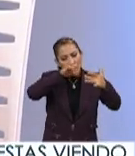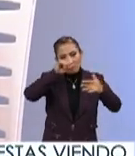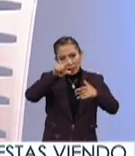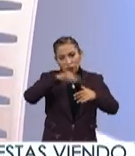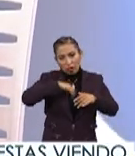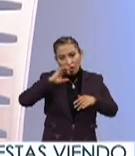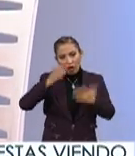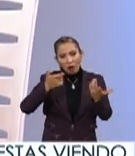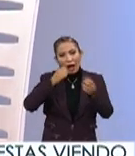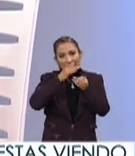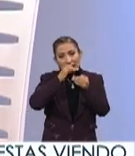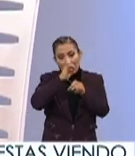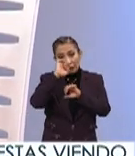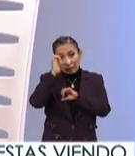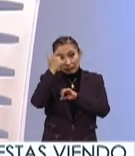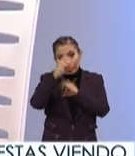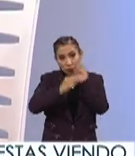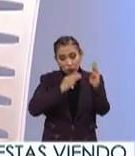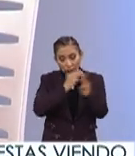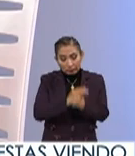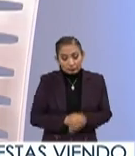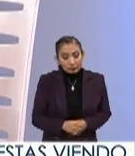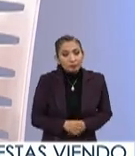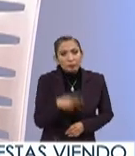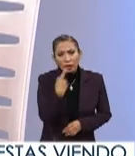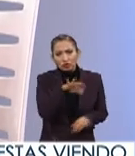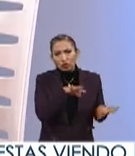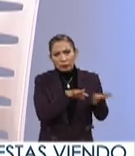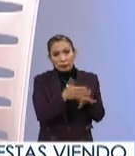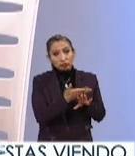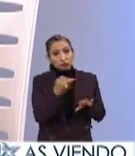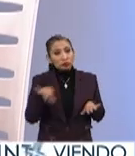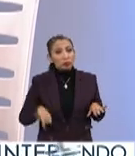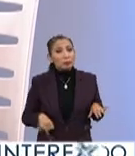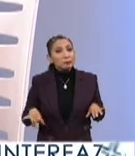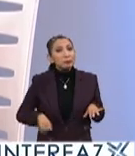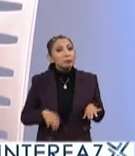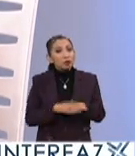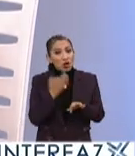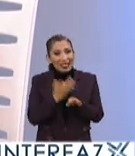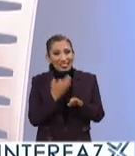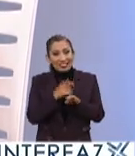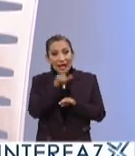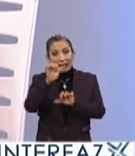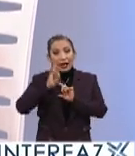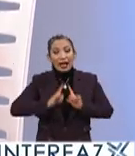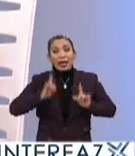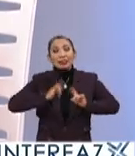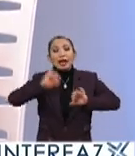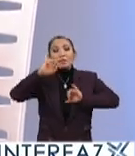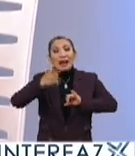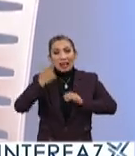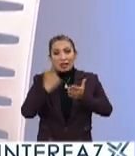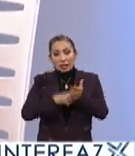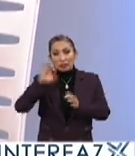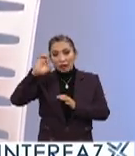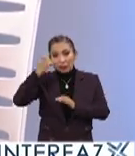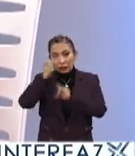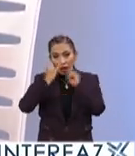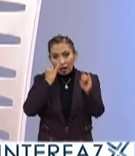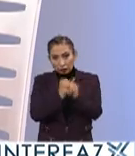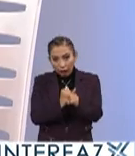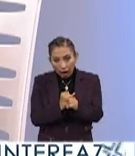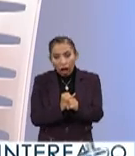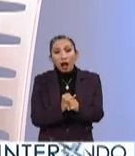esta agencia espacial, la más importante del mundo. Su trabajo es muy interesante porque actualmente es el gerente de imágenes de la Estación Espacial